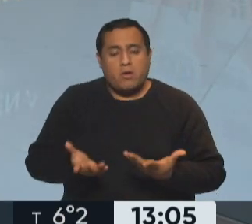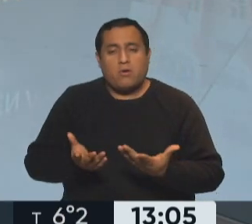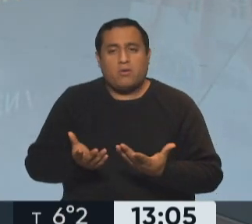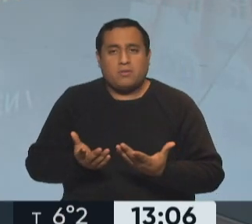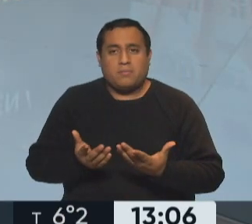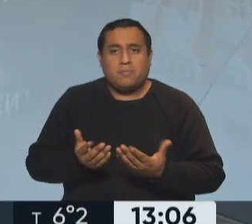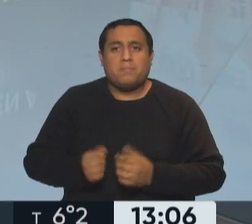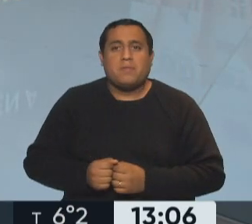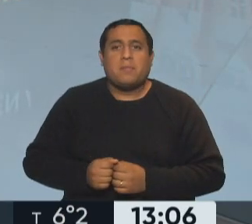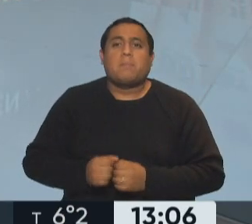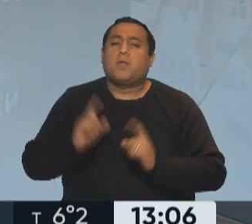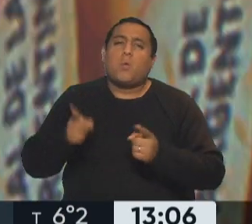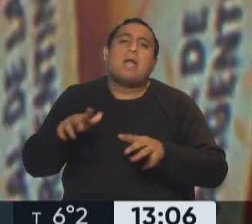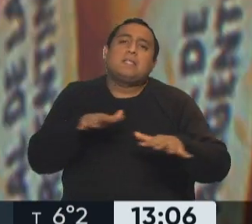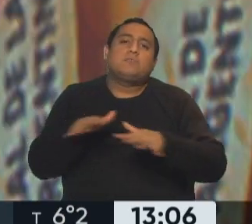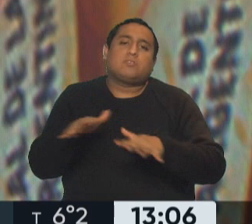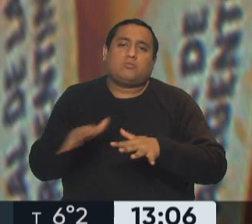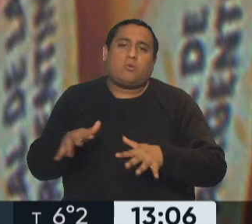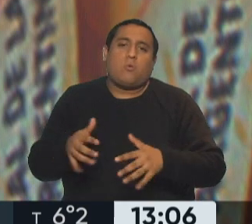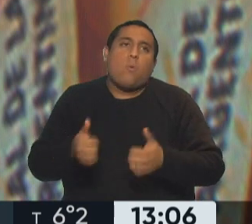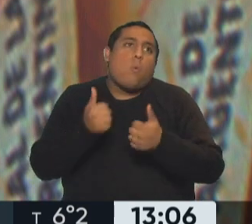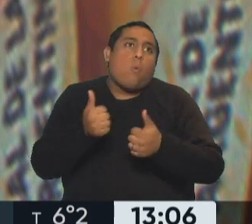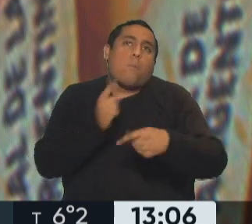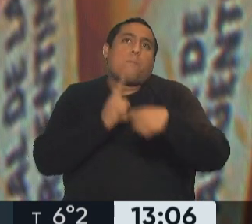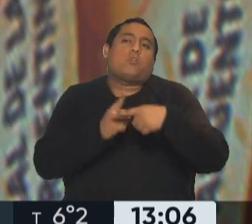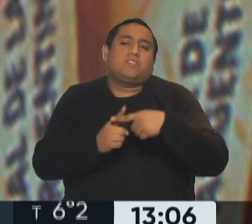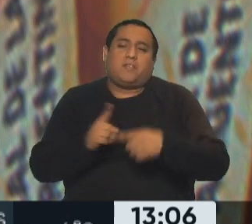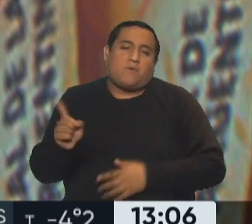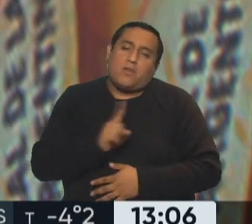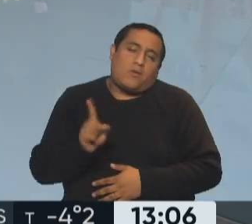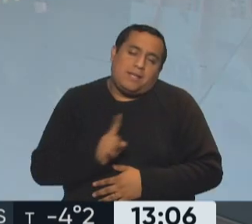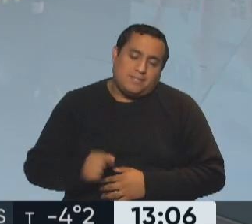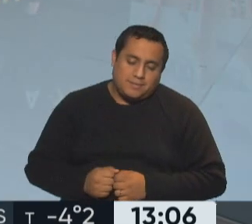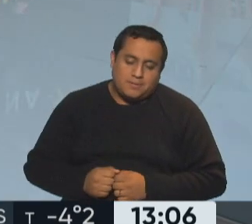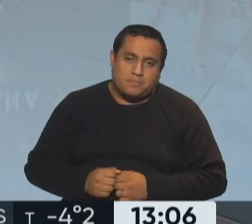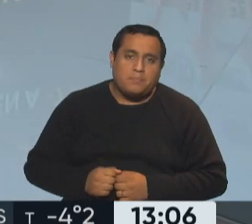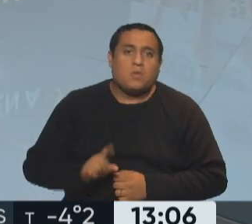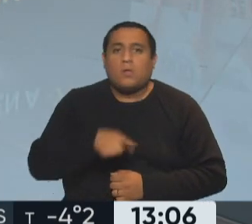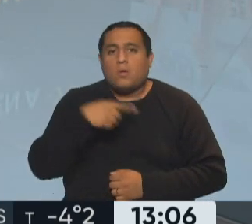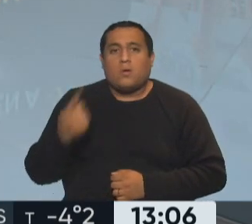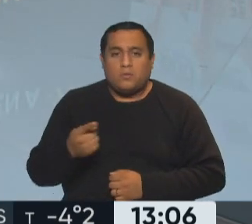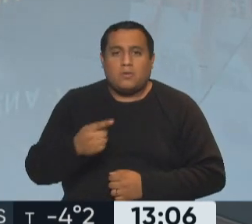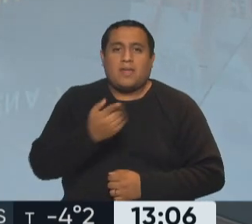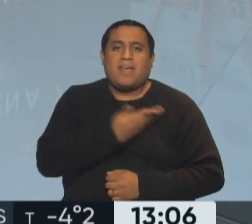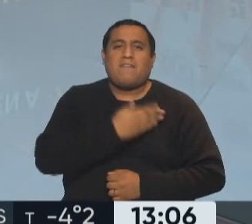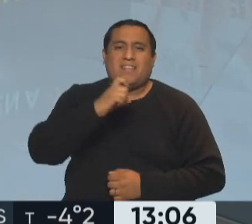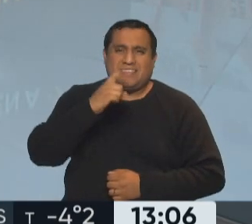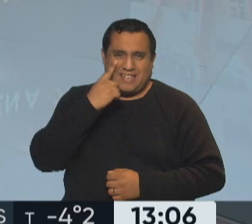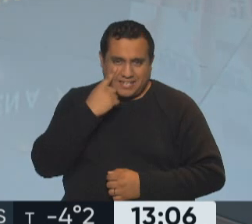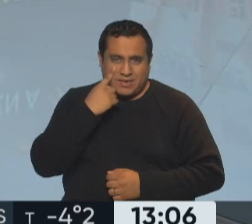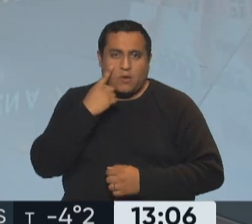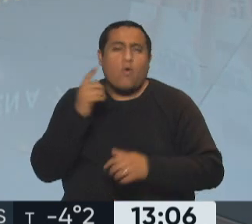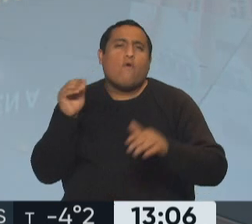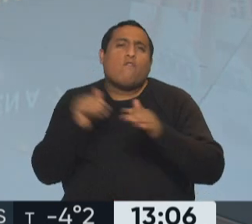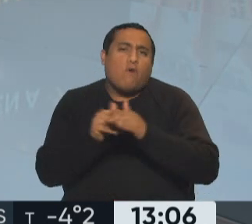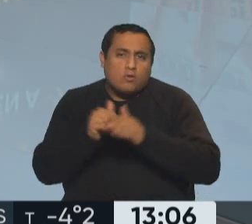ya el panorama no es de lo más positivo como a uno le gustaría. Retiros de FCI. FCI son los fondos comunes de